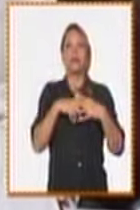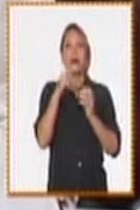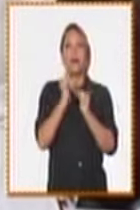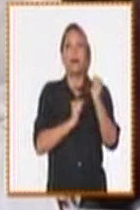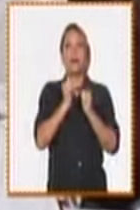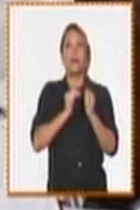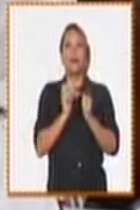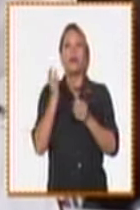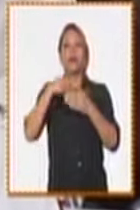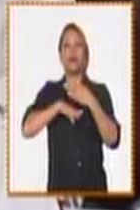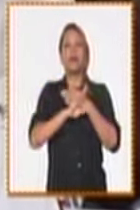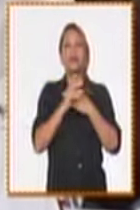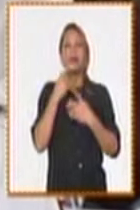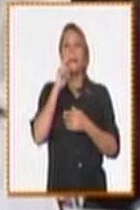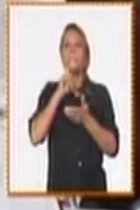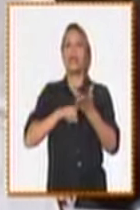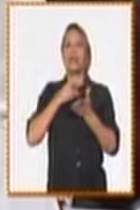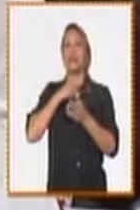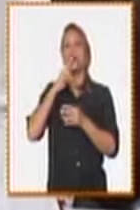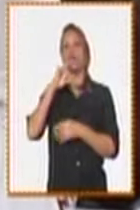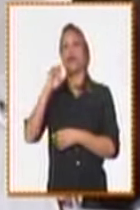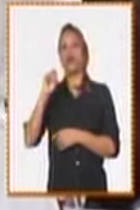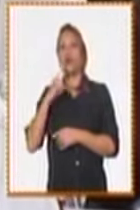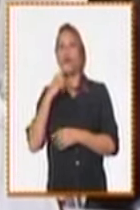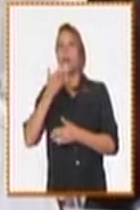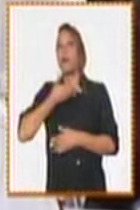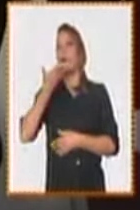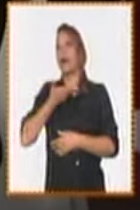vayamos, lo introduce Perucho Figueredo, un poeta.